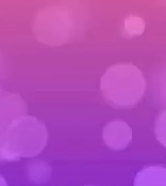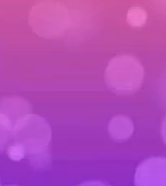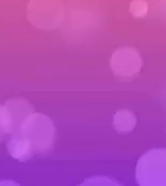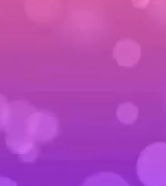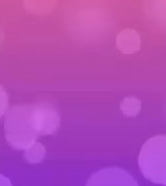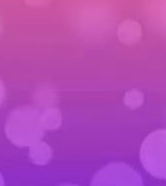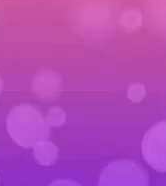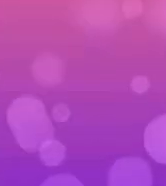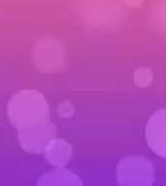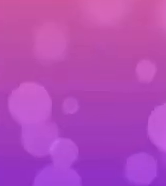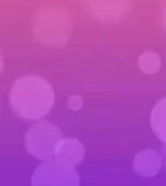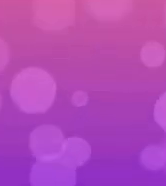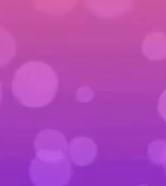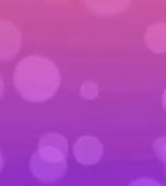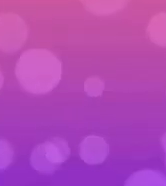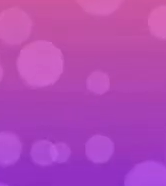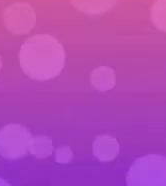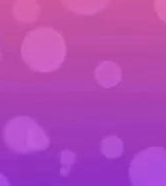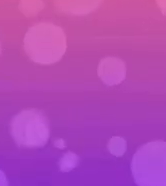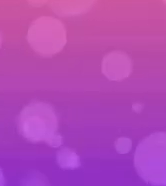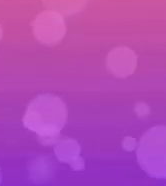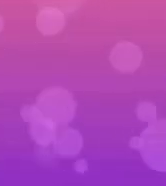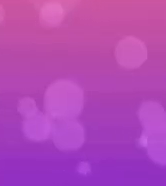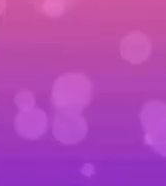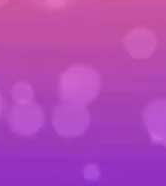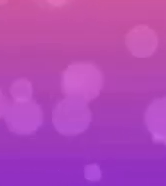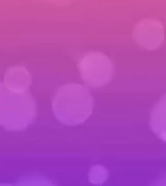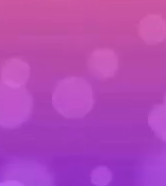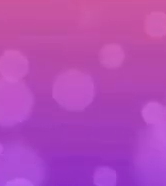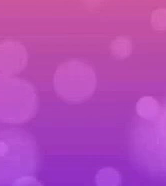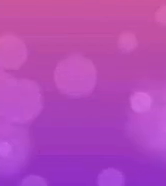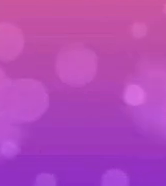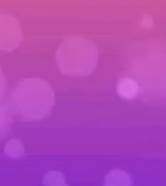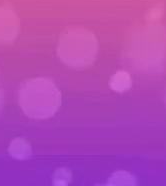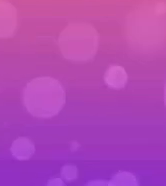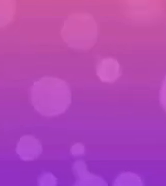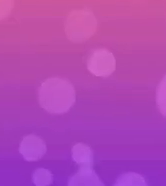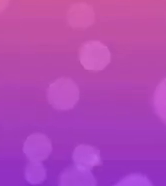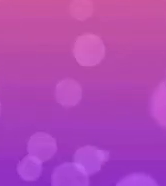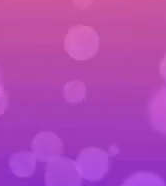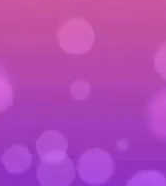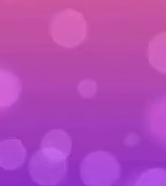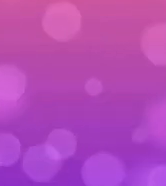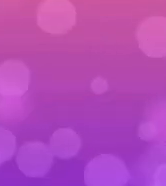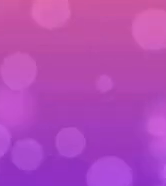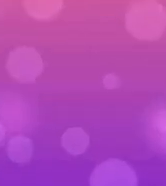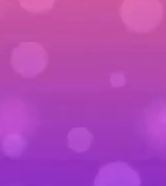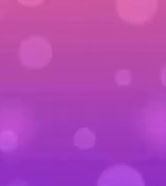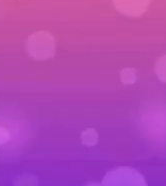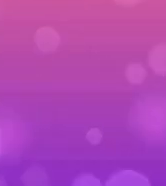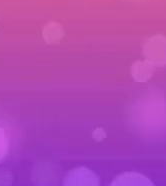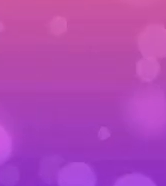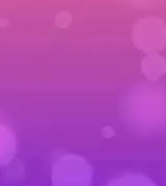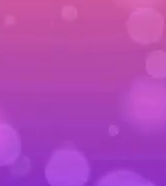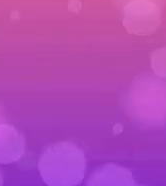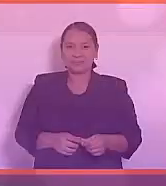emoción, mucha suerte tendré. Bienvenidos al sorteo Loto. ¡Loto! Te cambia la vida.